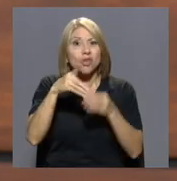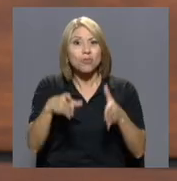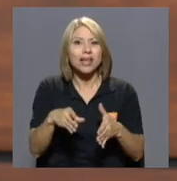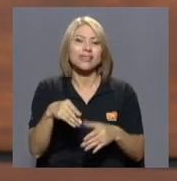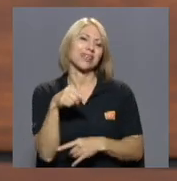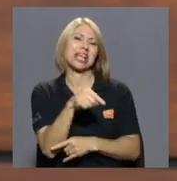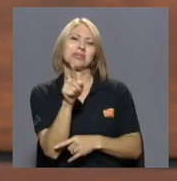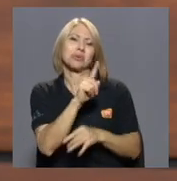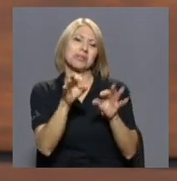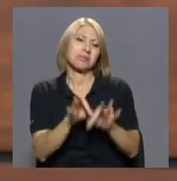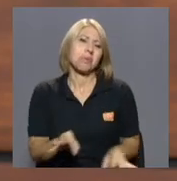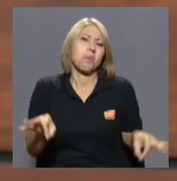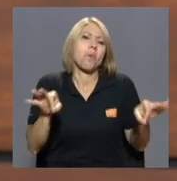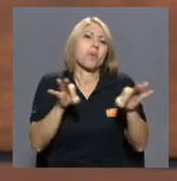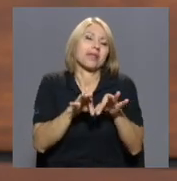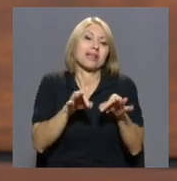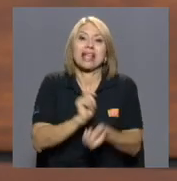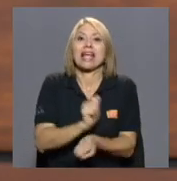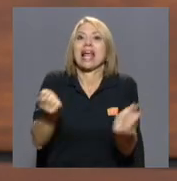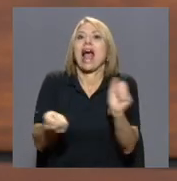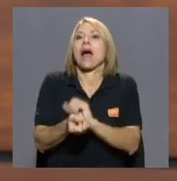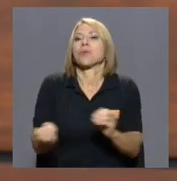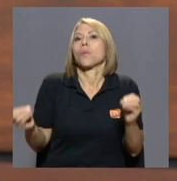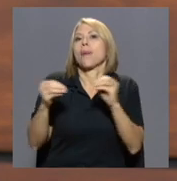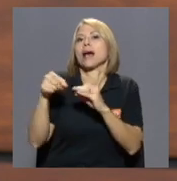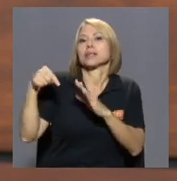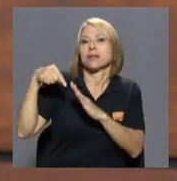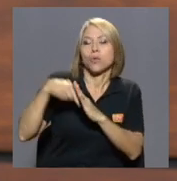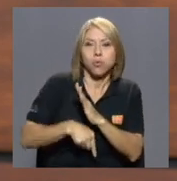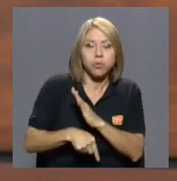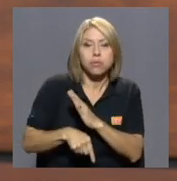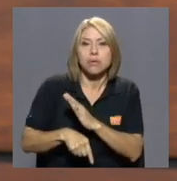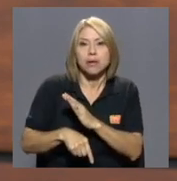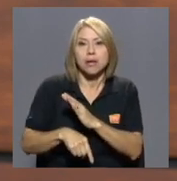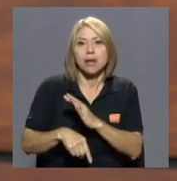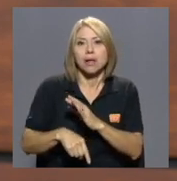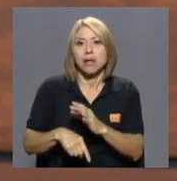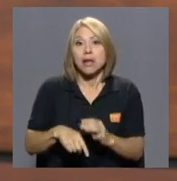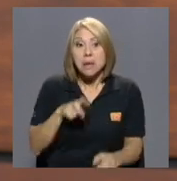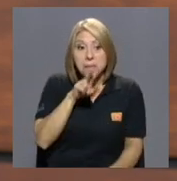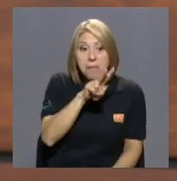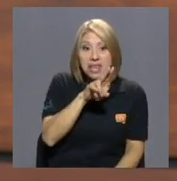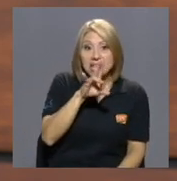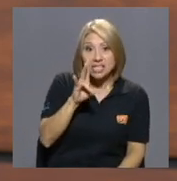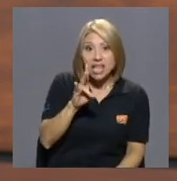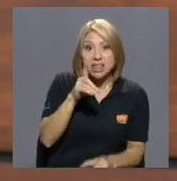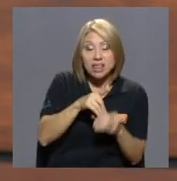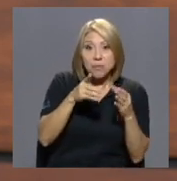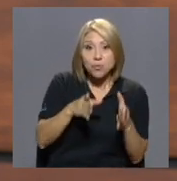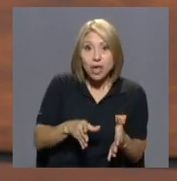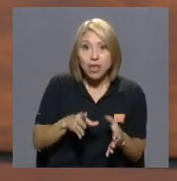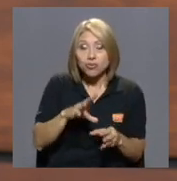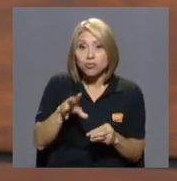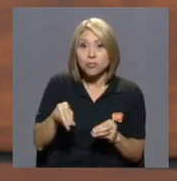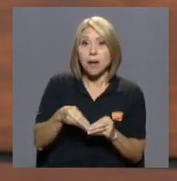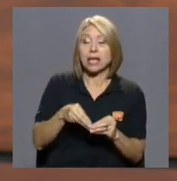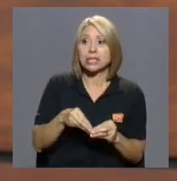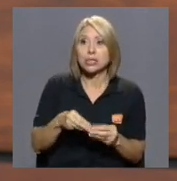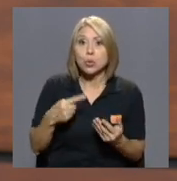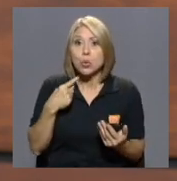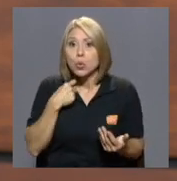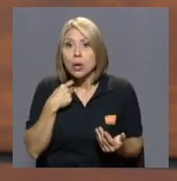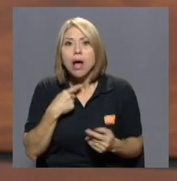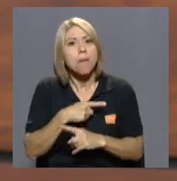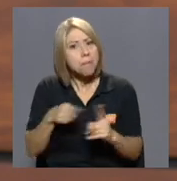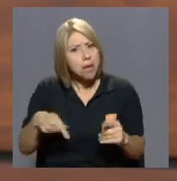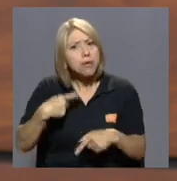es mucho más grande. Eso es la punta del iceberg. Uh-huh. Que 27 tienen un costo, sí, pero que lo que está por ganar es mucho